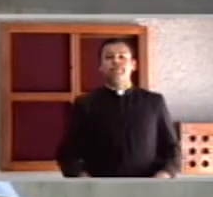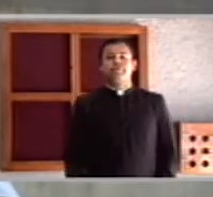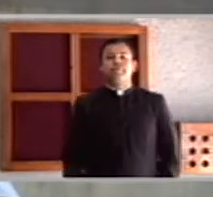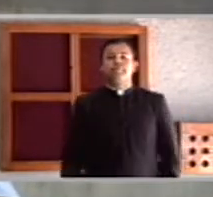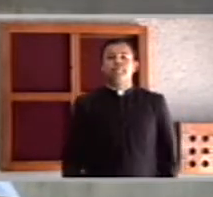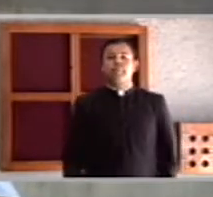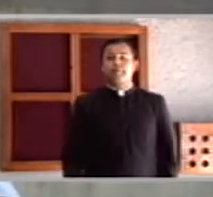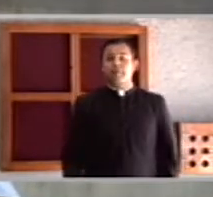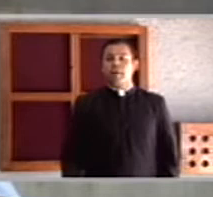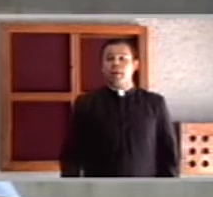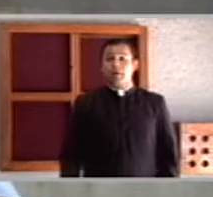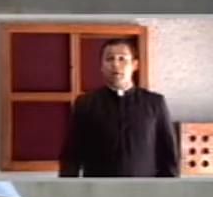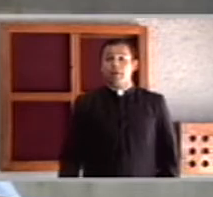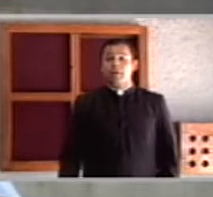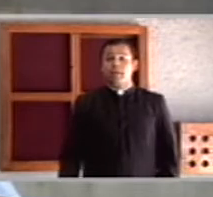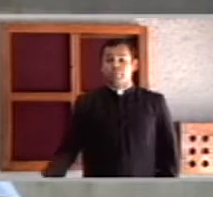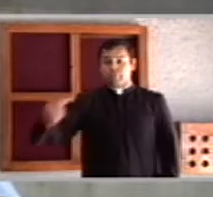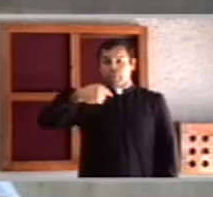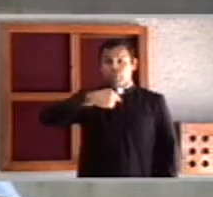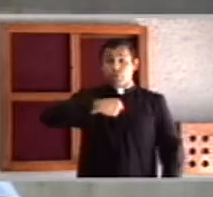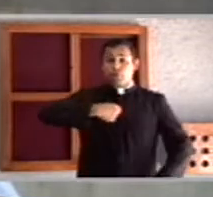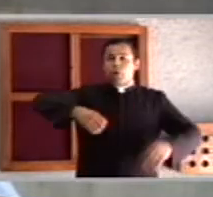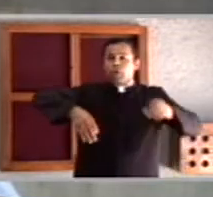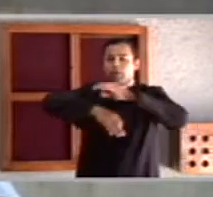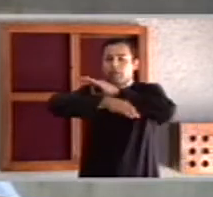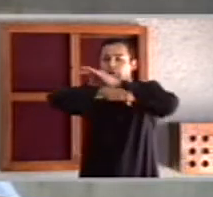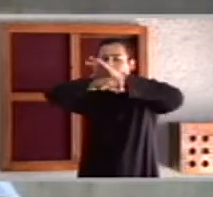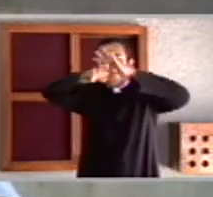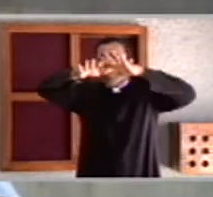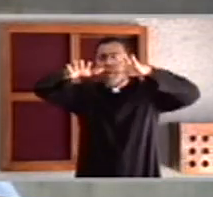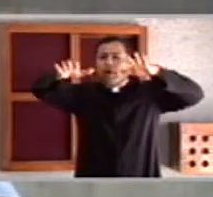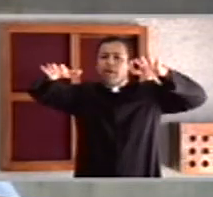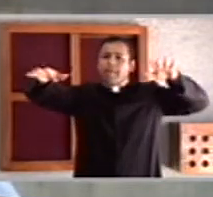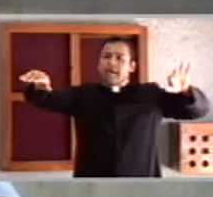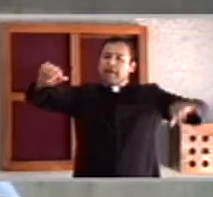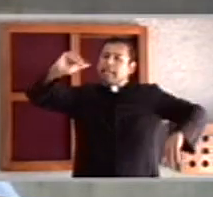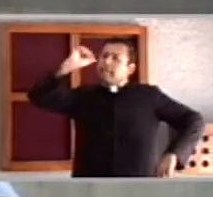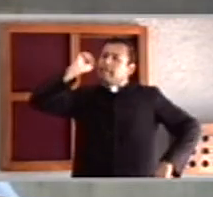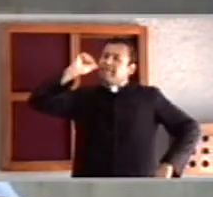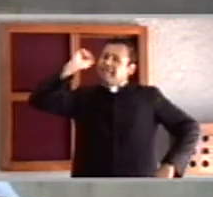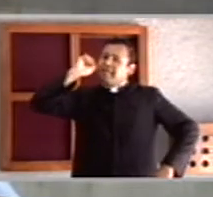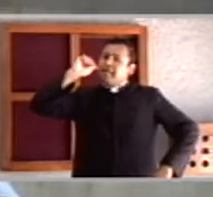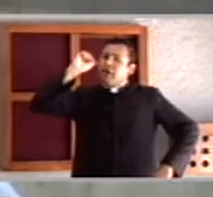Proclamaré sin cesar la